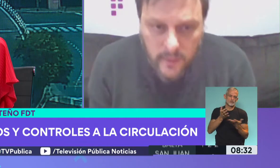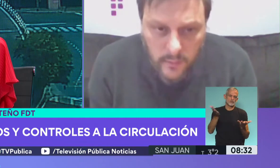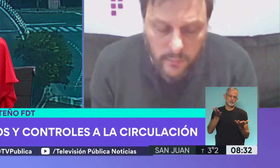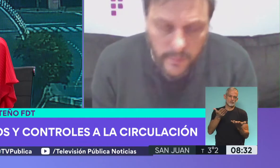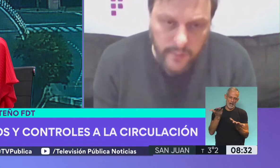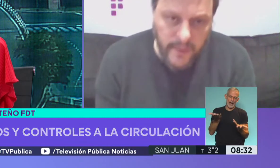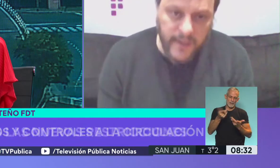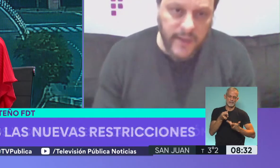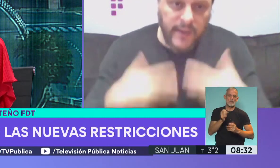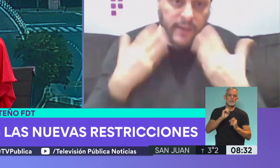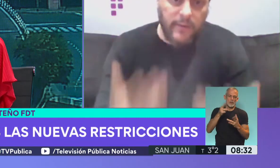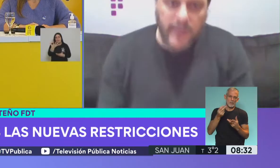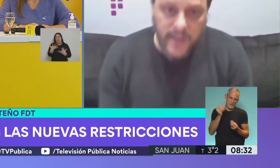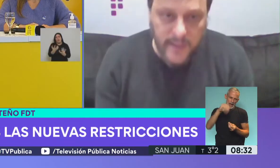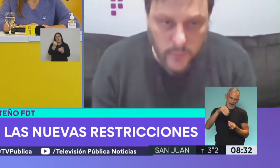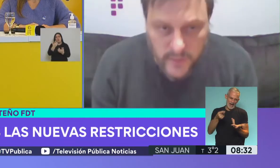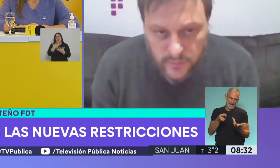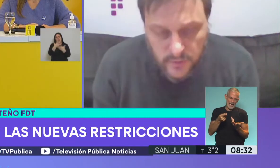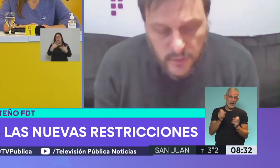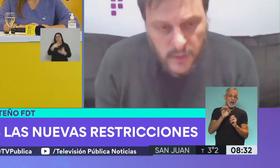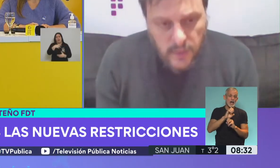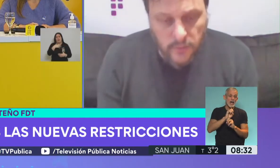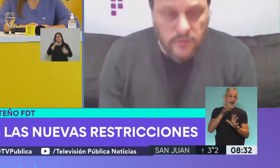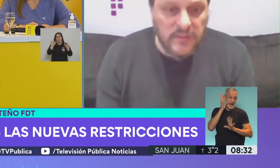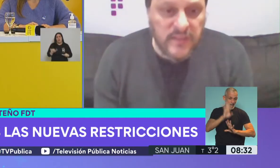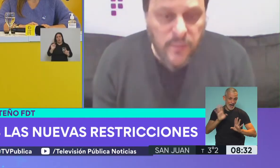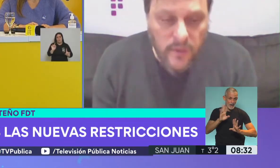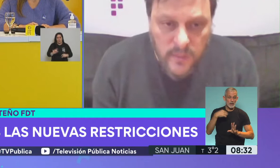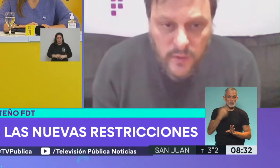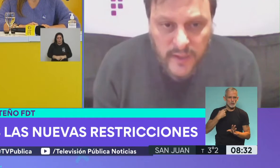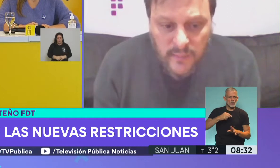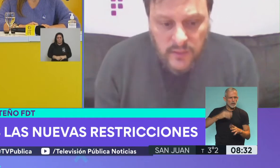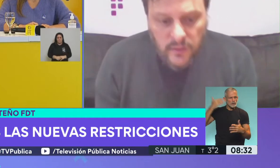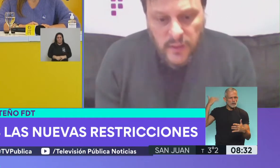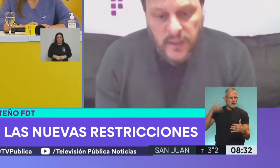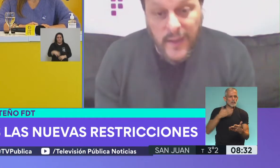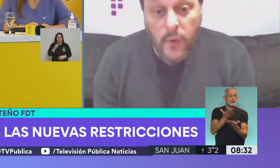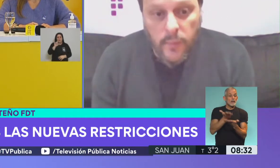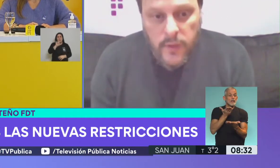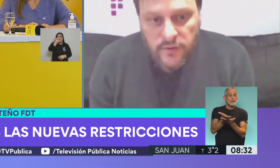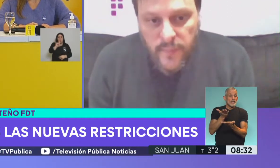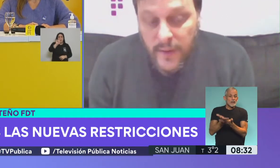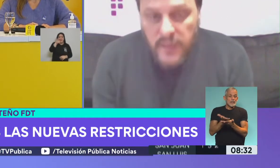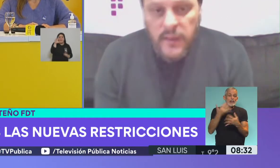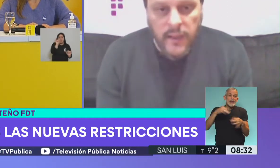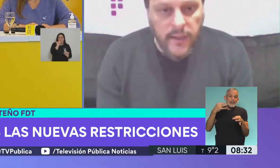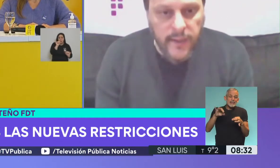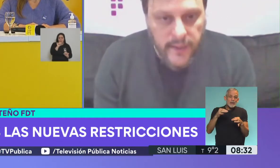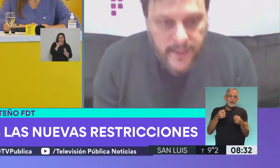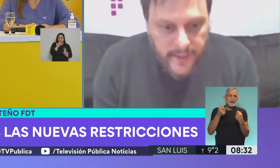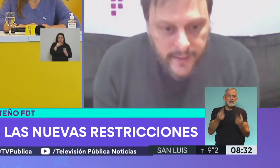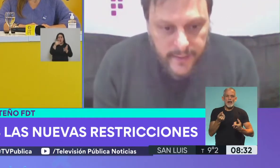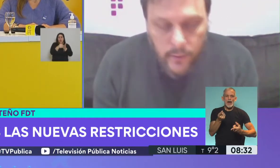a ver, pero para colmo, para agregarle gravedad a tu descripción. Nosotros hace tiempo que venimos reclamando que por lo menos se